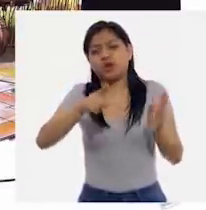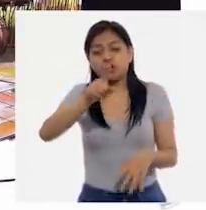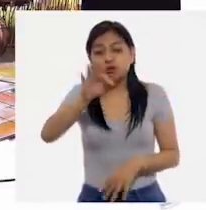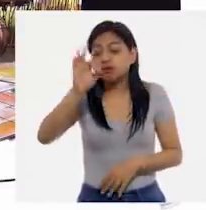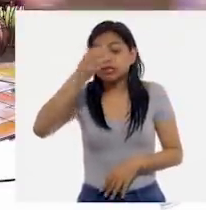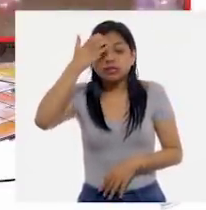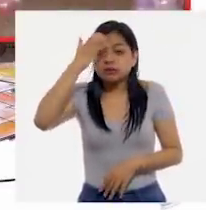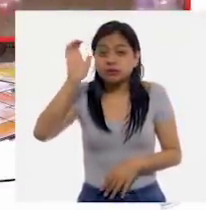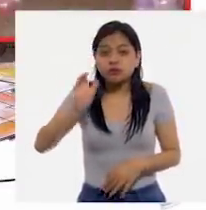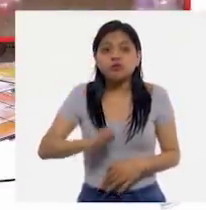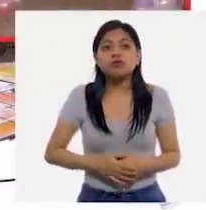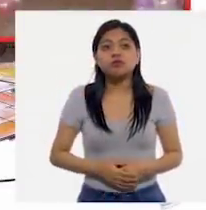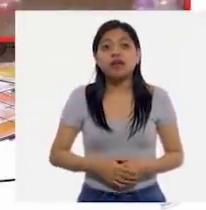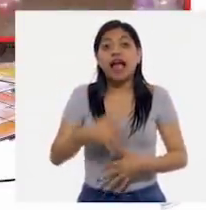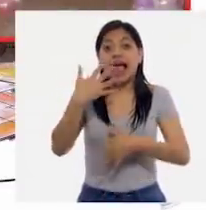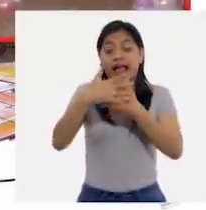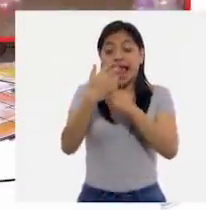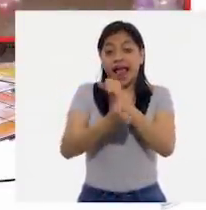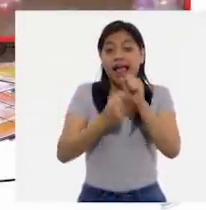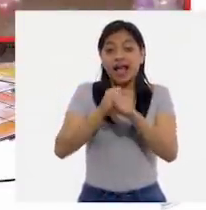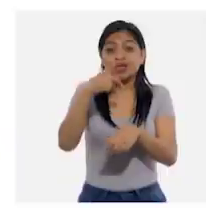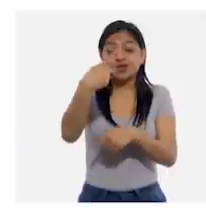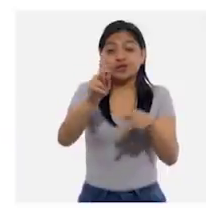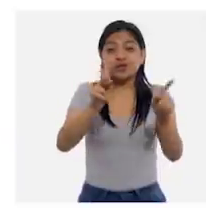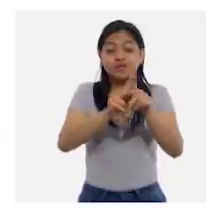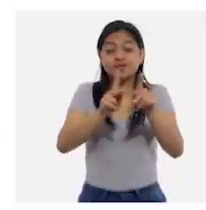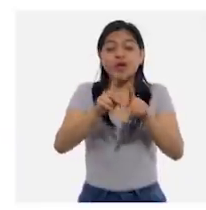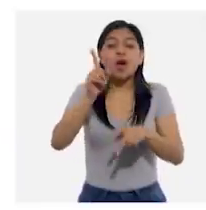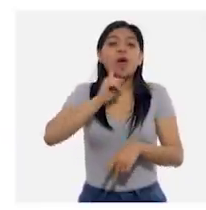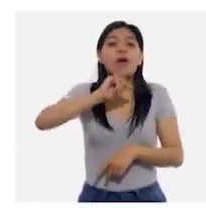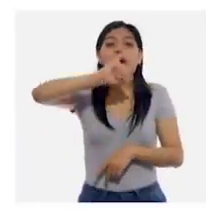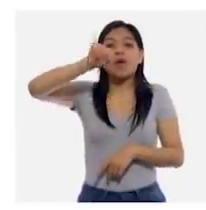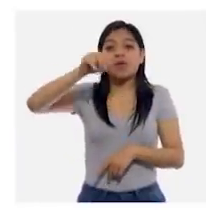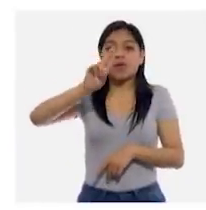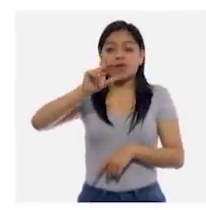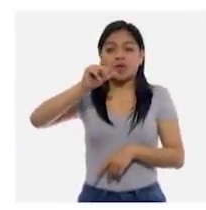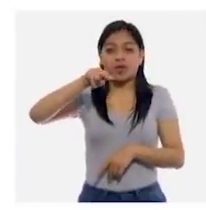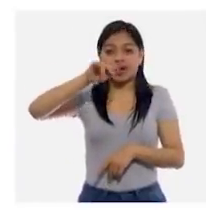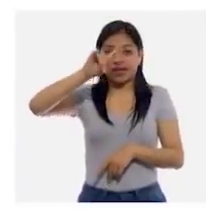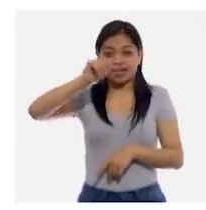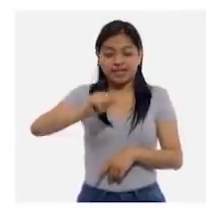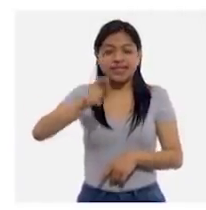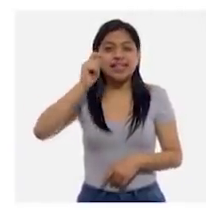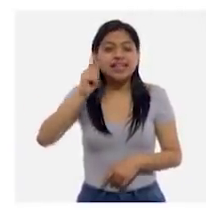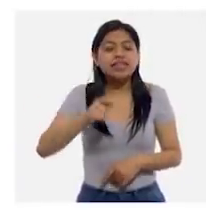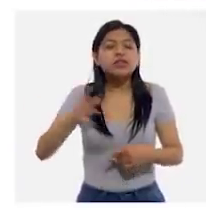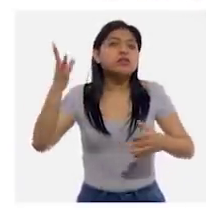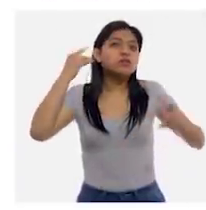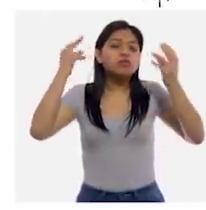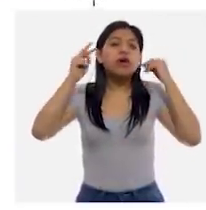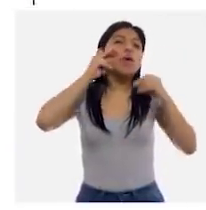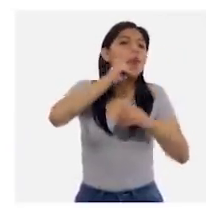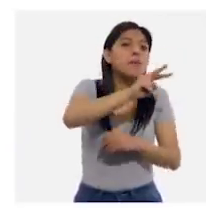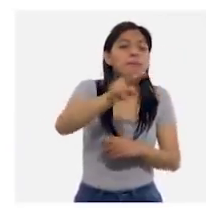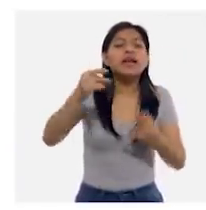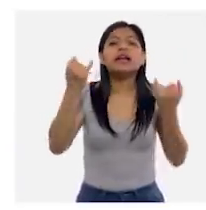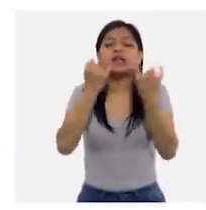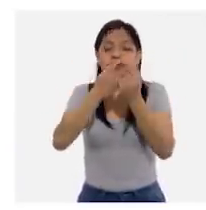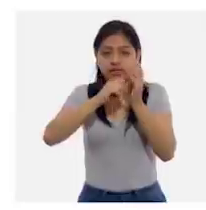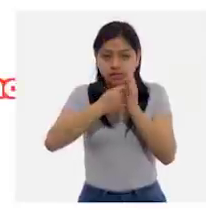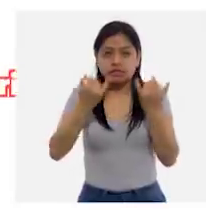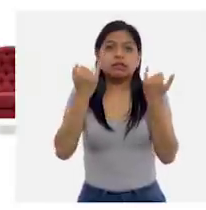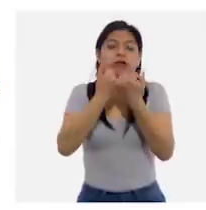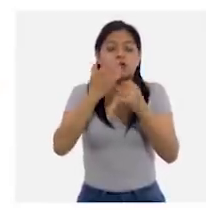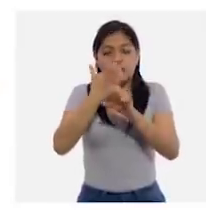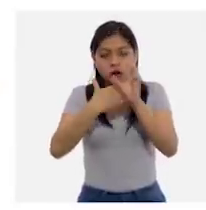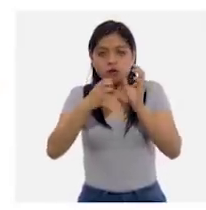cuenta, como los 15 años de tu prima Juanita. Es el conjunto de elementos sensoriales, visuales, técnicos y mobiliario